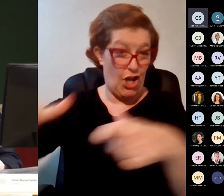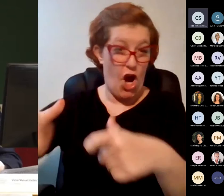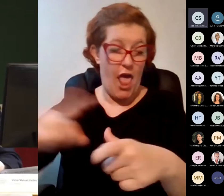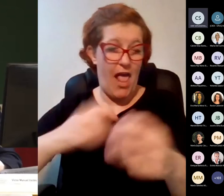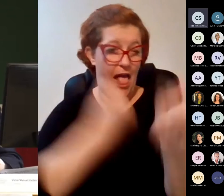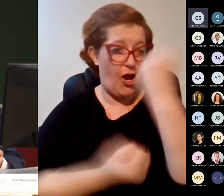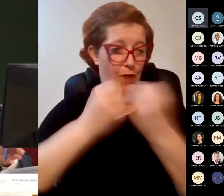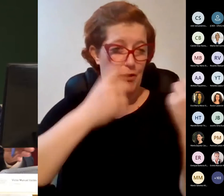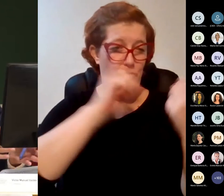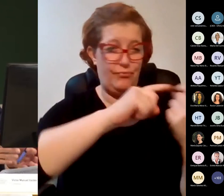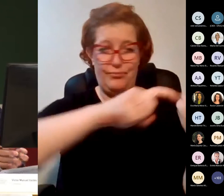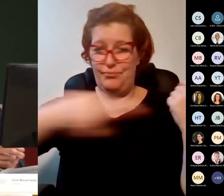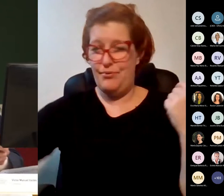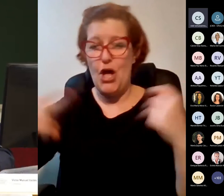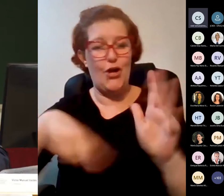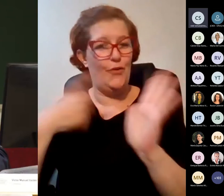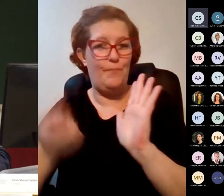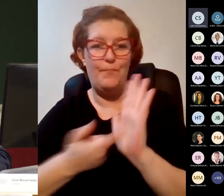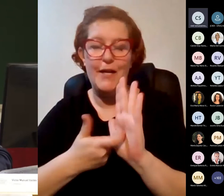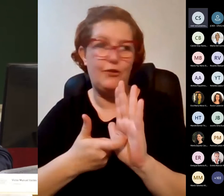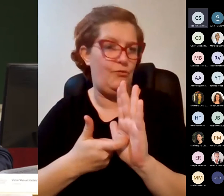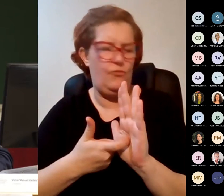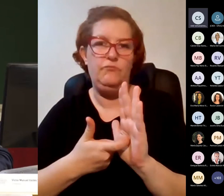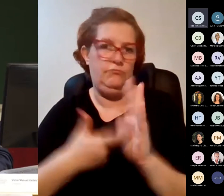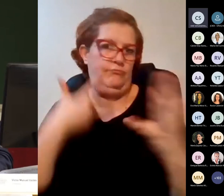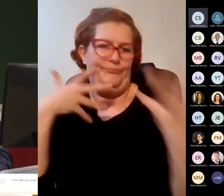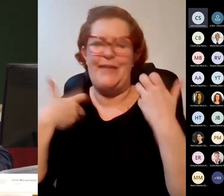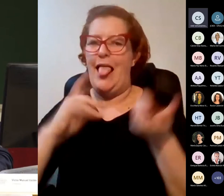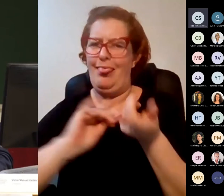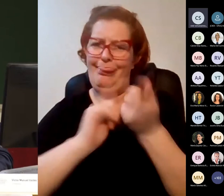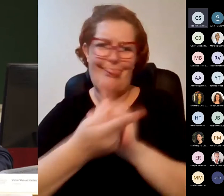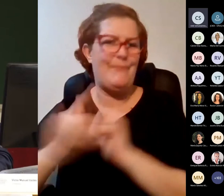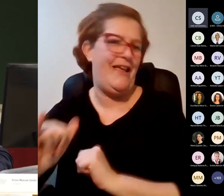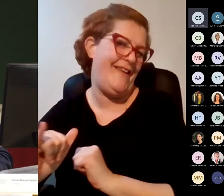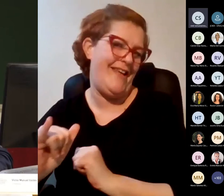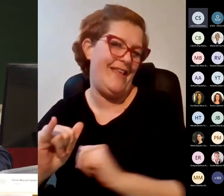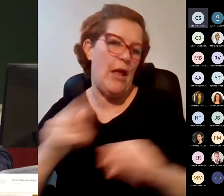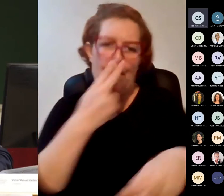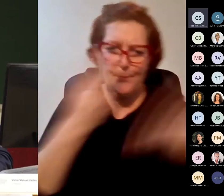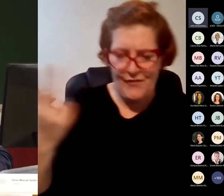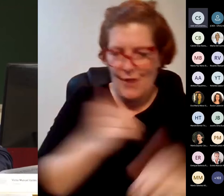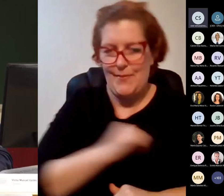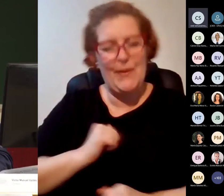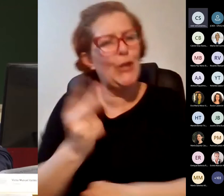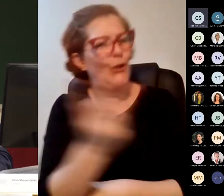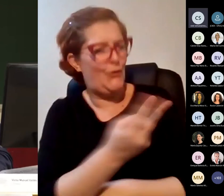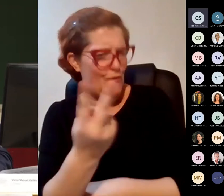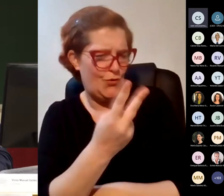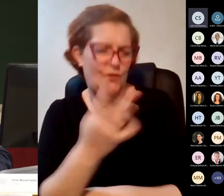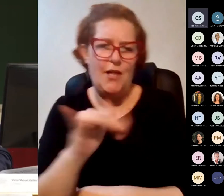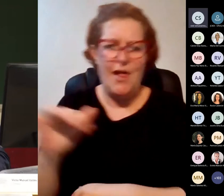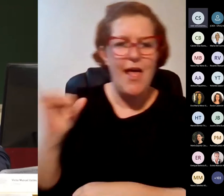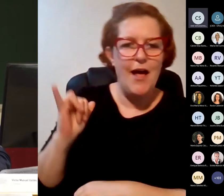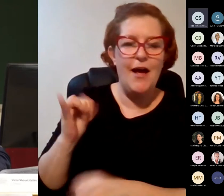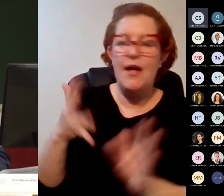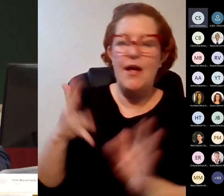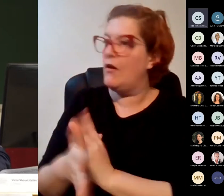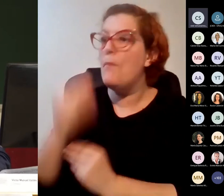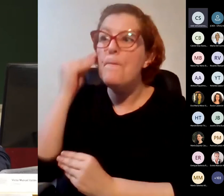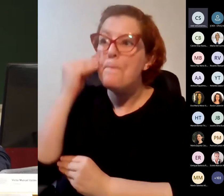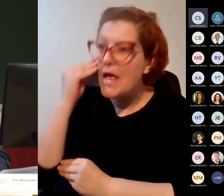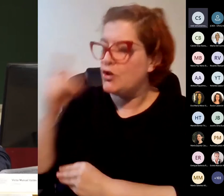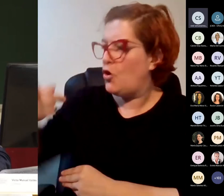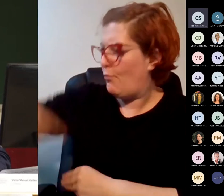ni de la empresa y consideró importantísimo que todos estos procesos que estés avanzando de innovación